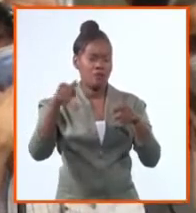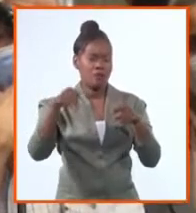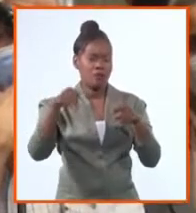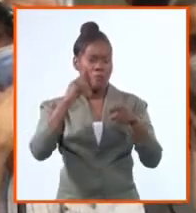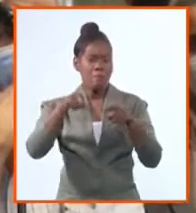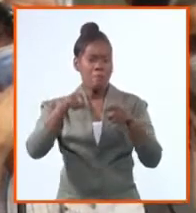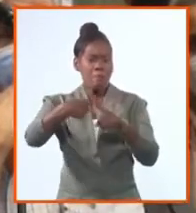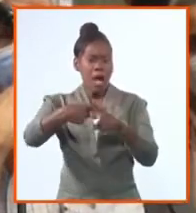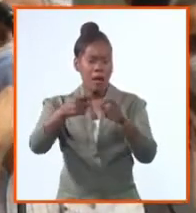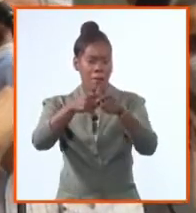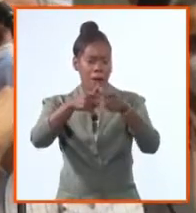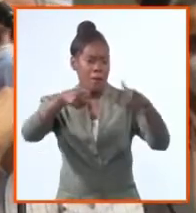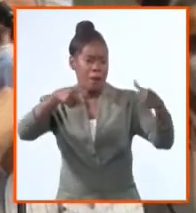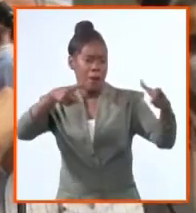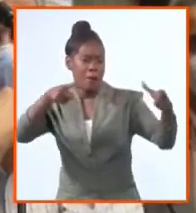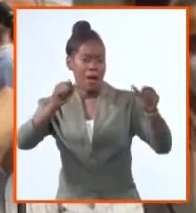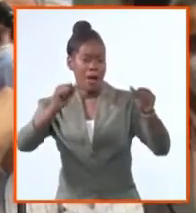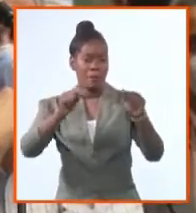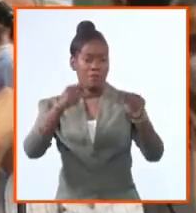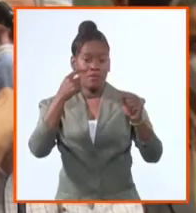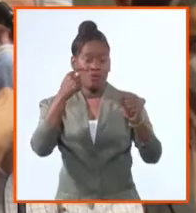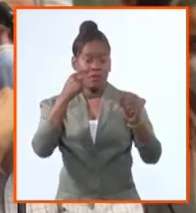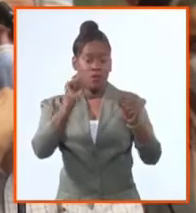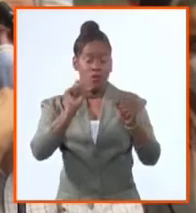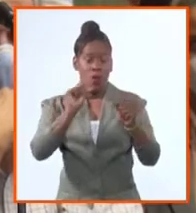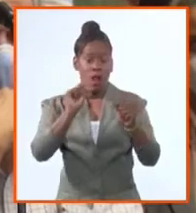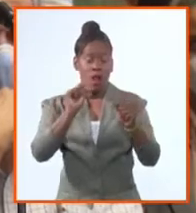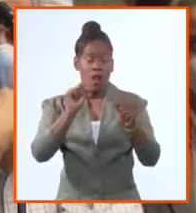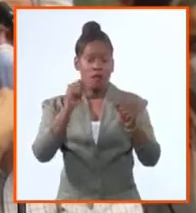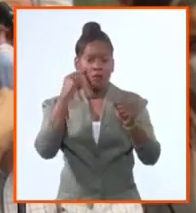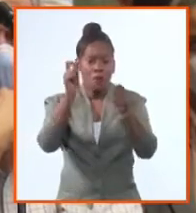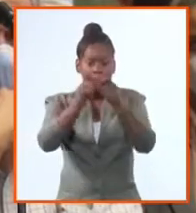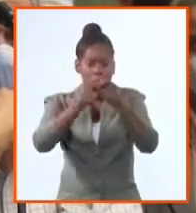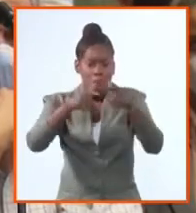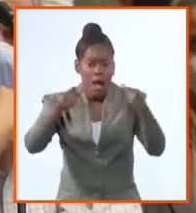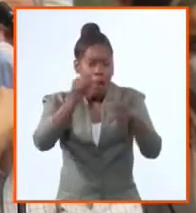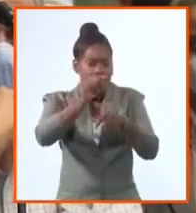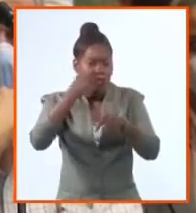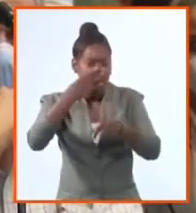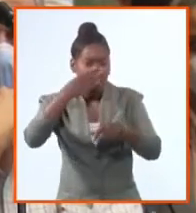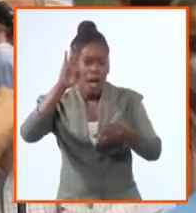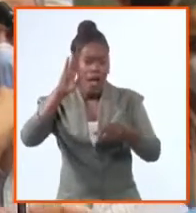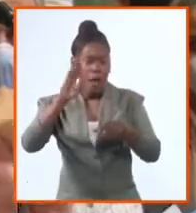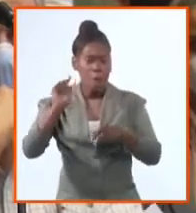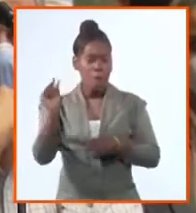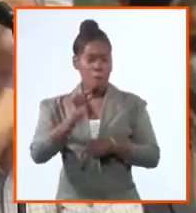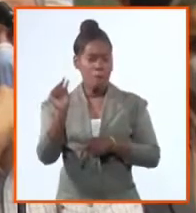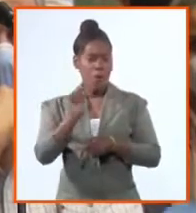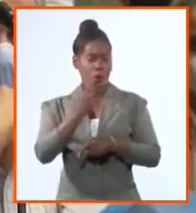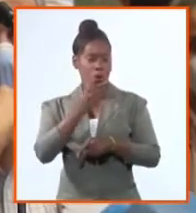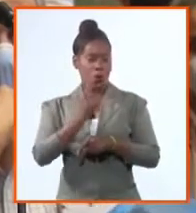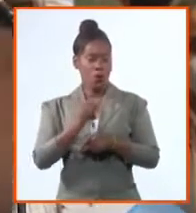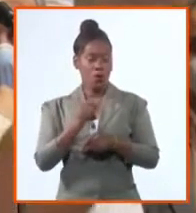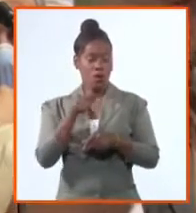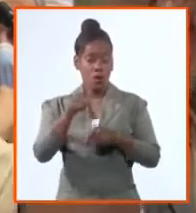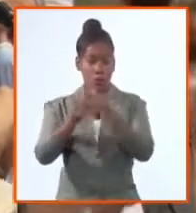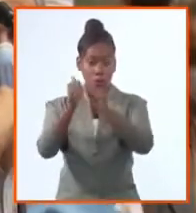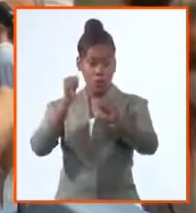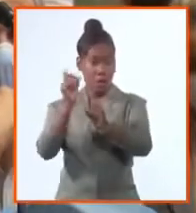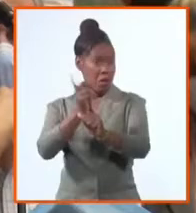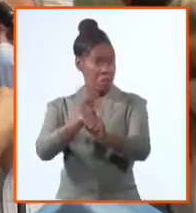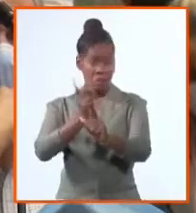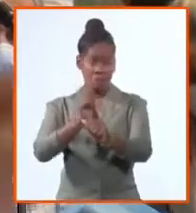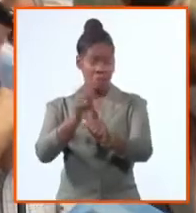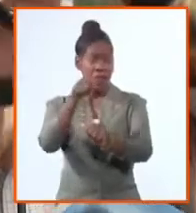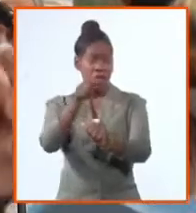tiene posibilidad de revertirse. Y se adelantó Se adelantó en el pronto. Y eso tiene